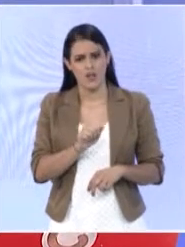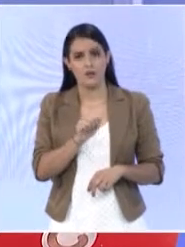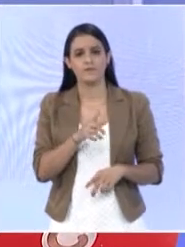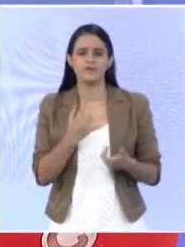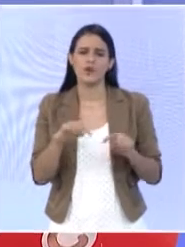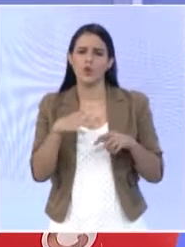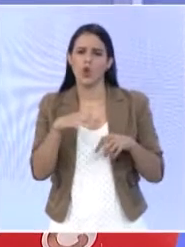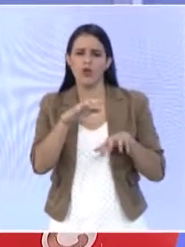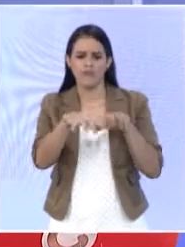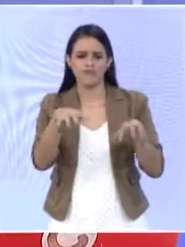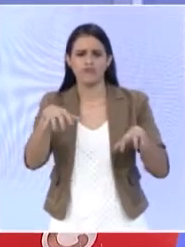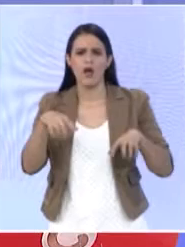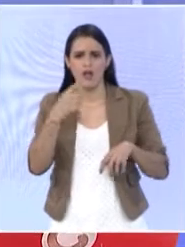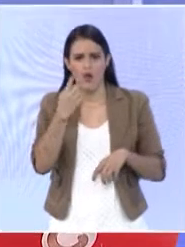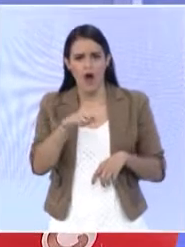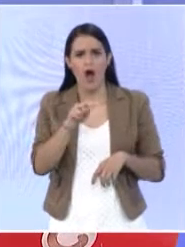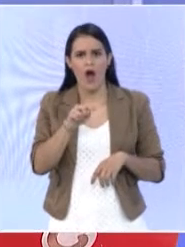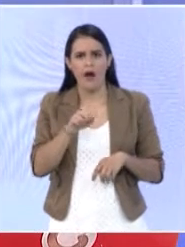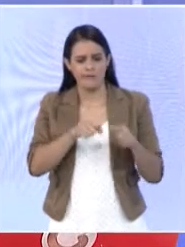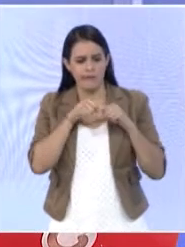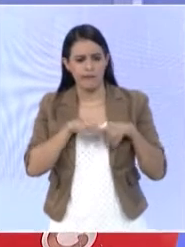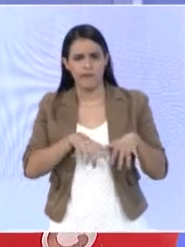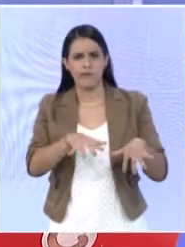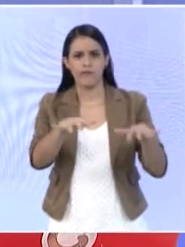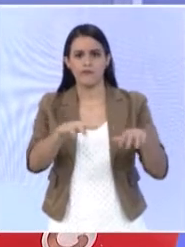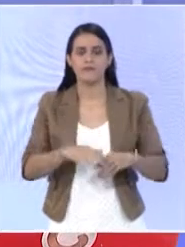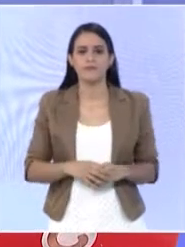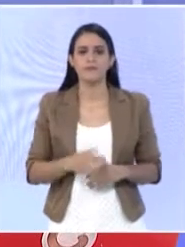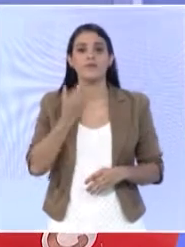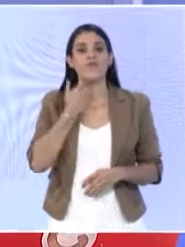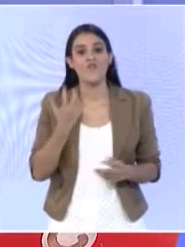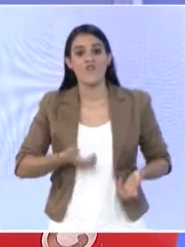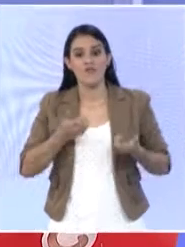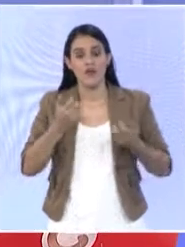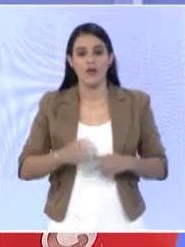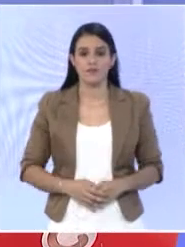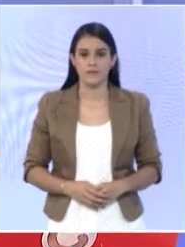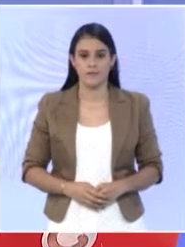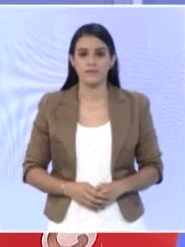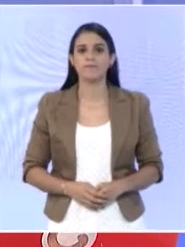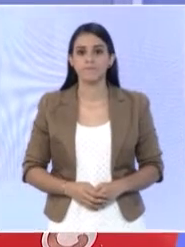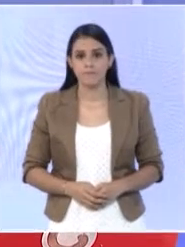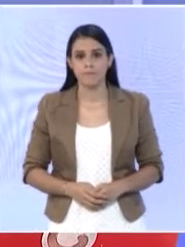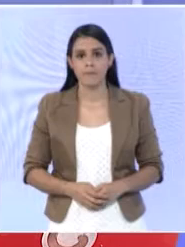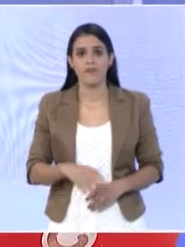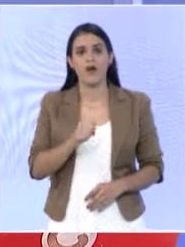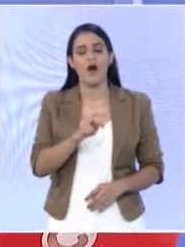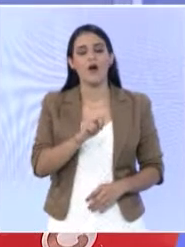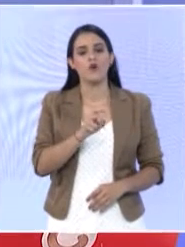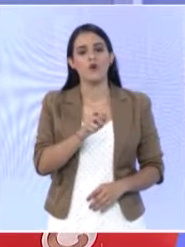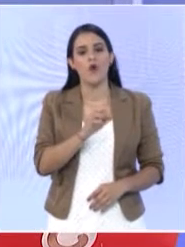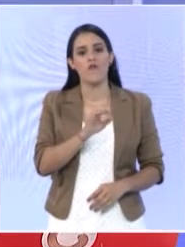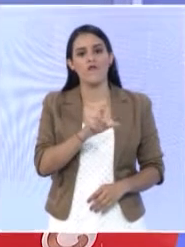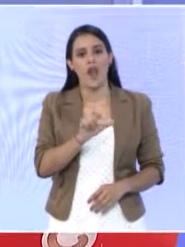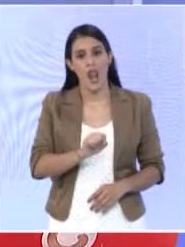estados en donde se encuentra presente el transmisor o vector de lo que sería esta enfermedad se trata del anopheles hablábamos